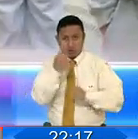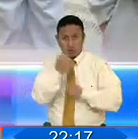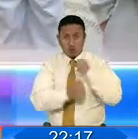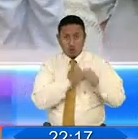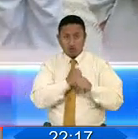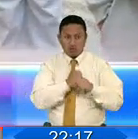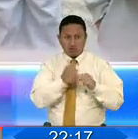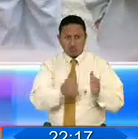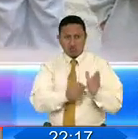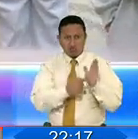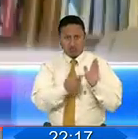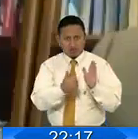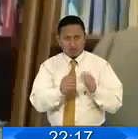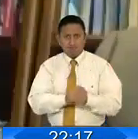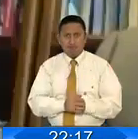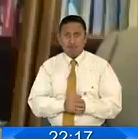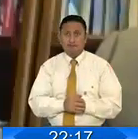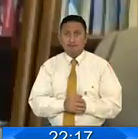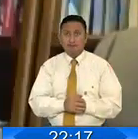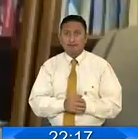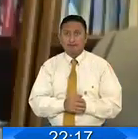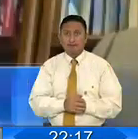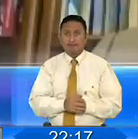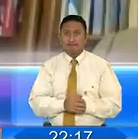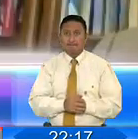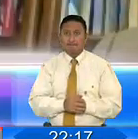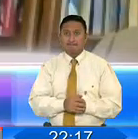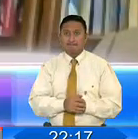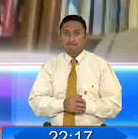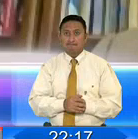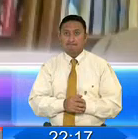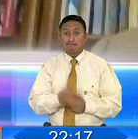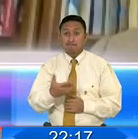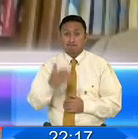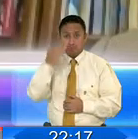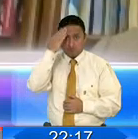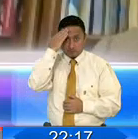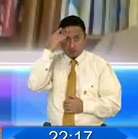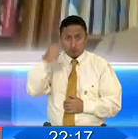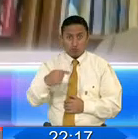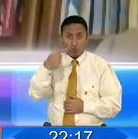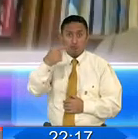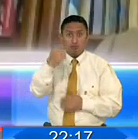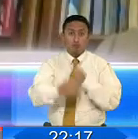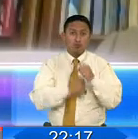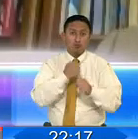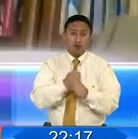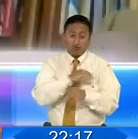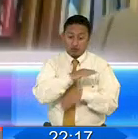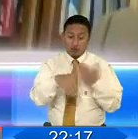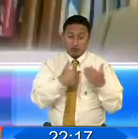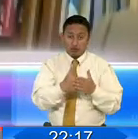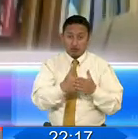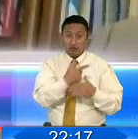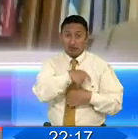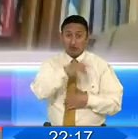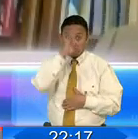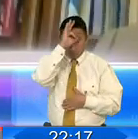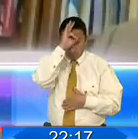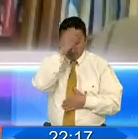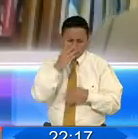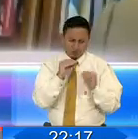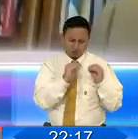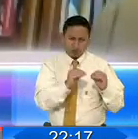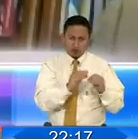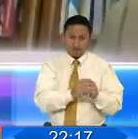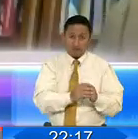se vea recompensado. Y saber que en los próximos años vamos a compensar todo esto, a llenar esos huecos, no